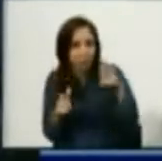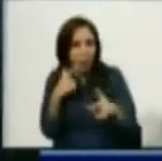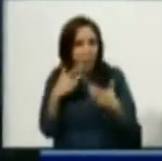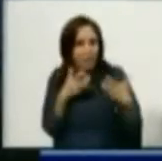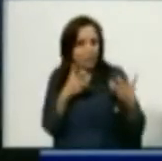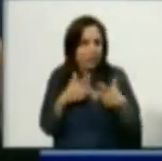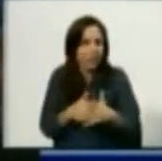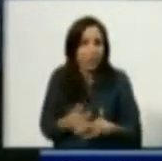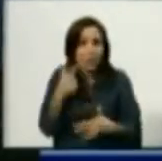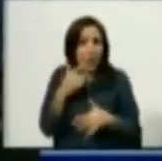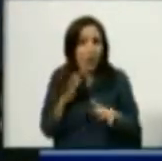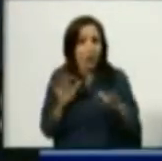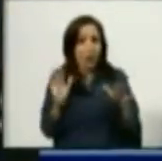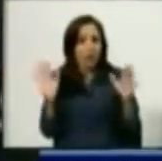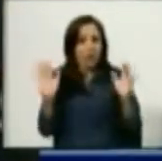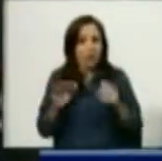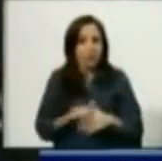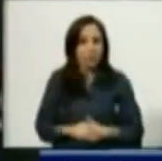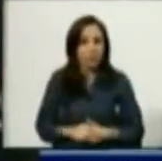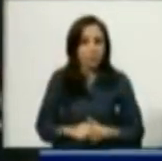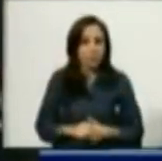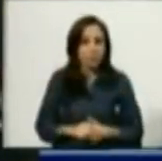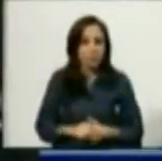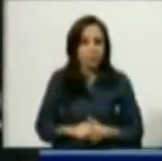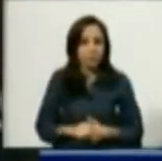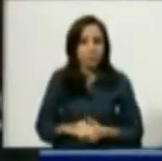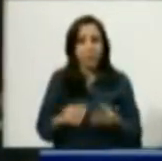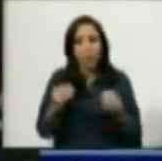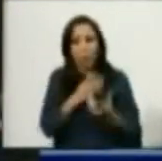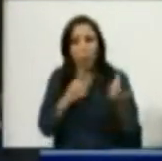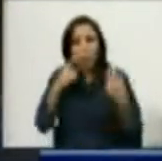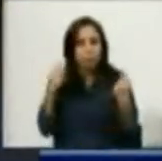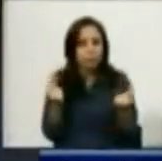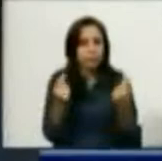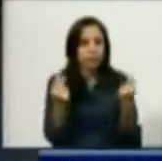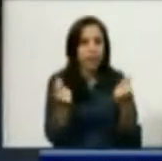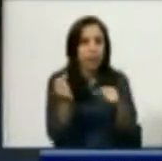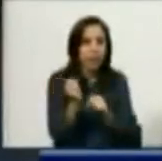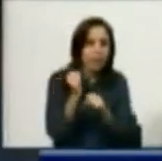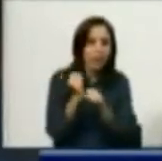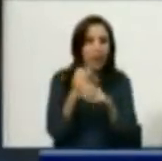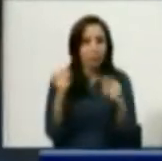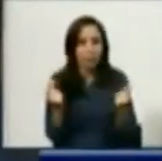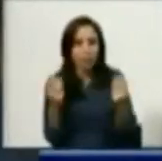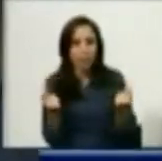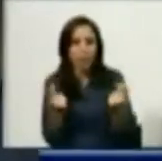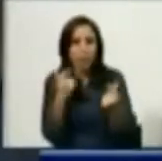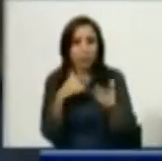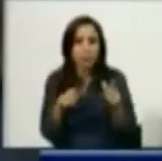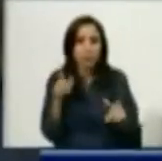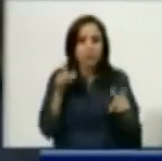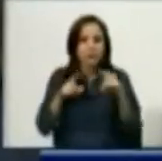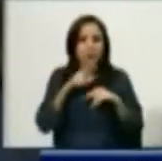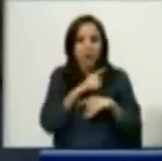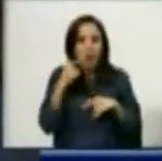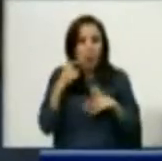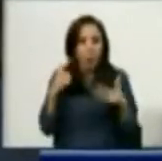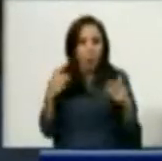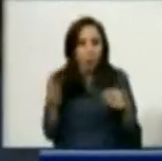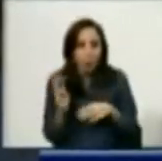ocurre el blindado ocurre de los con celoso